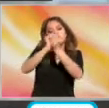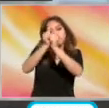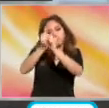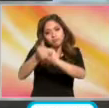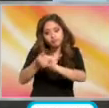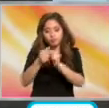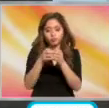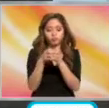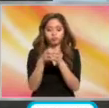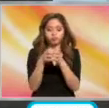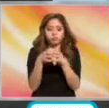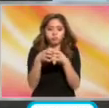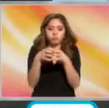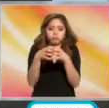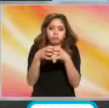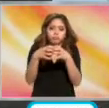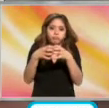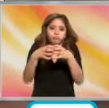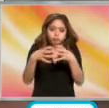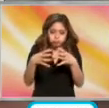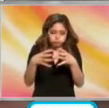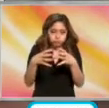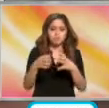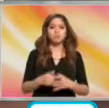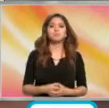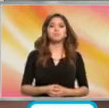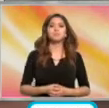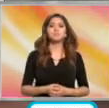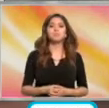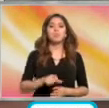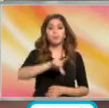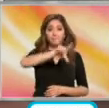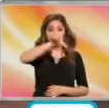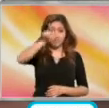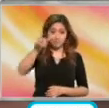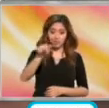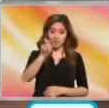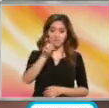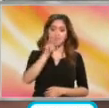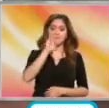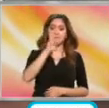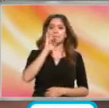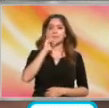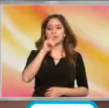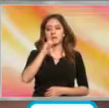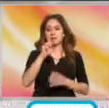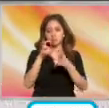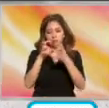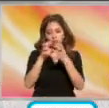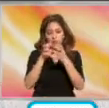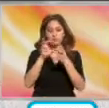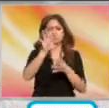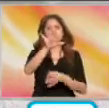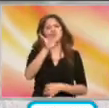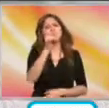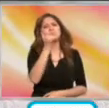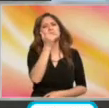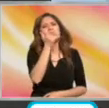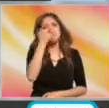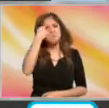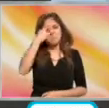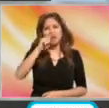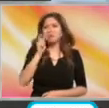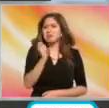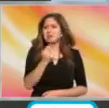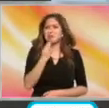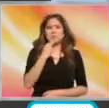tipo inflamatorio y en la producción de bilis, ¿no? Doctor, ¿para qué nos sirve la vesícula, Claro. no? Pues eso Buena pregunta.